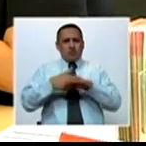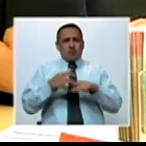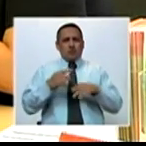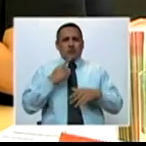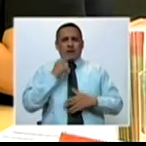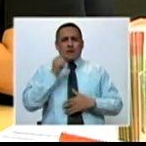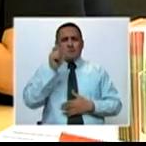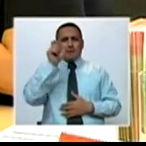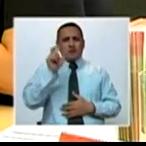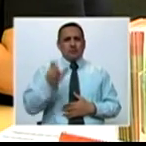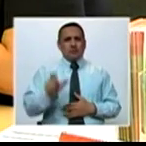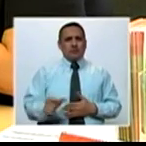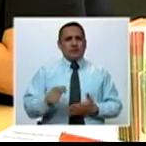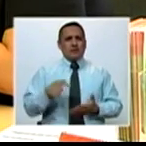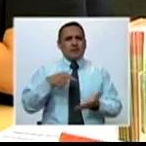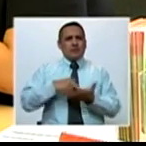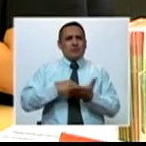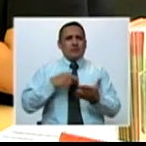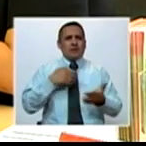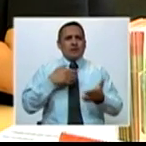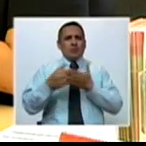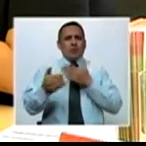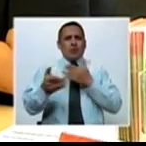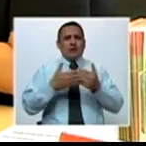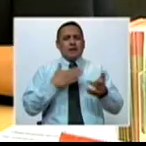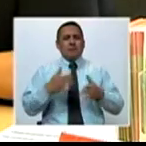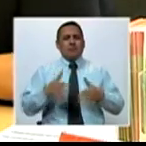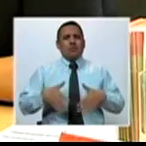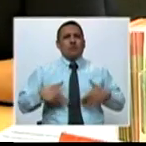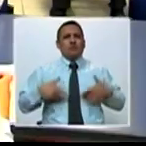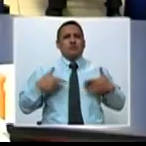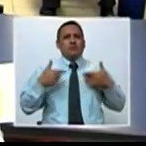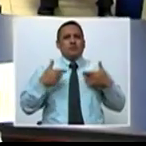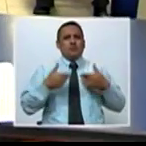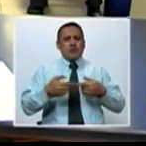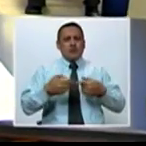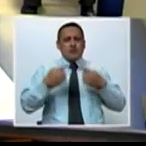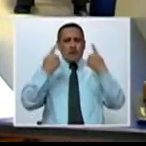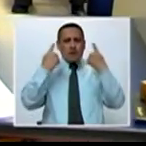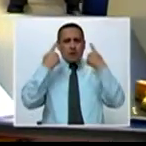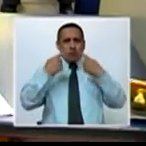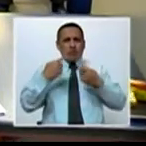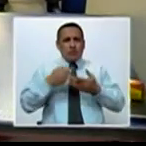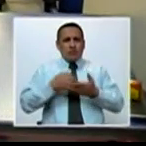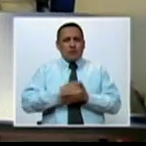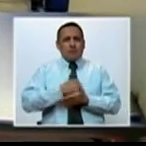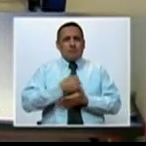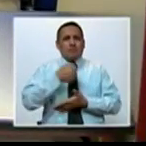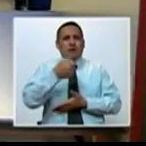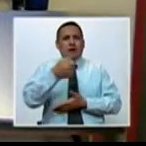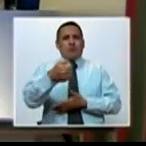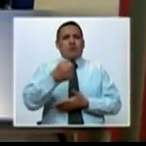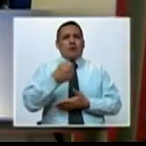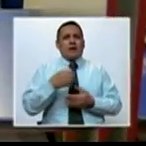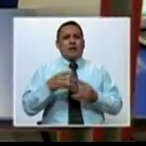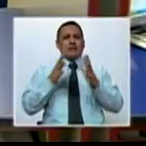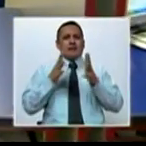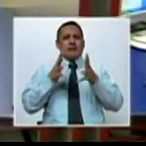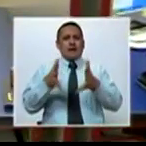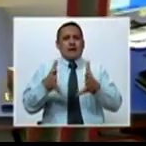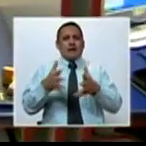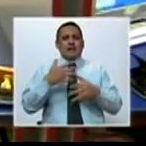imposibilitaba al deudor de cualquier posibilidad de pago al